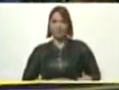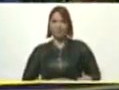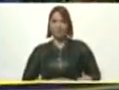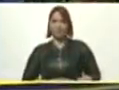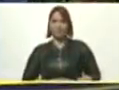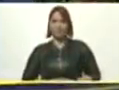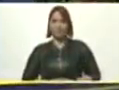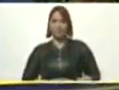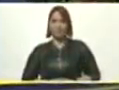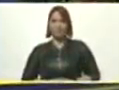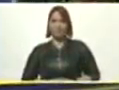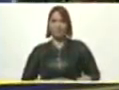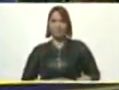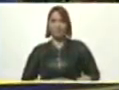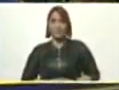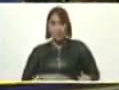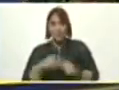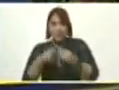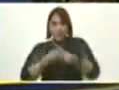audicionaron